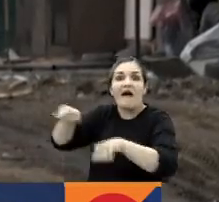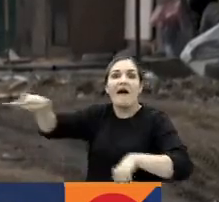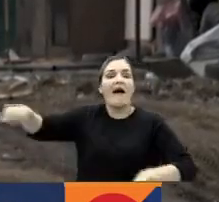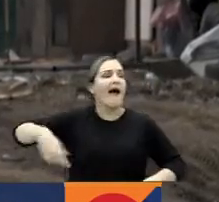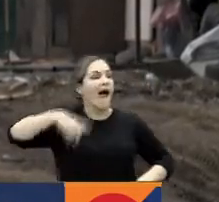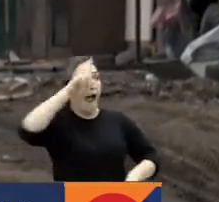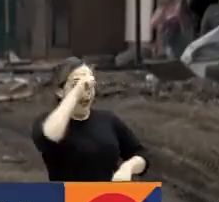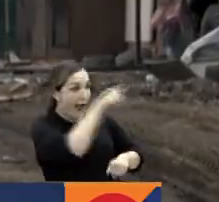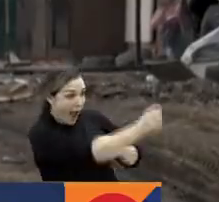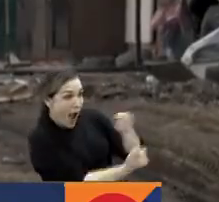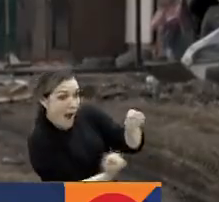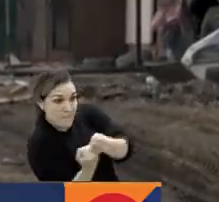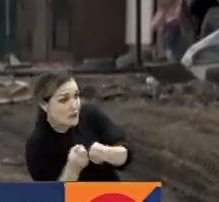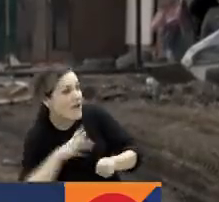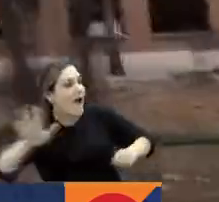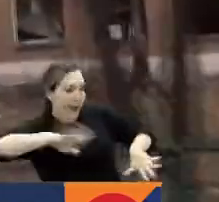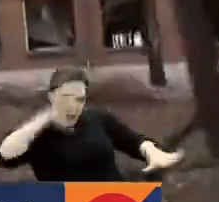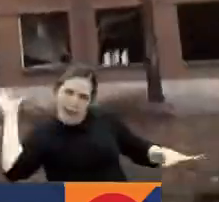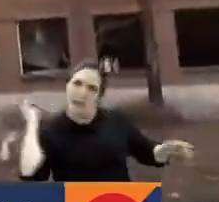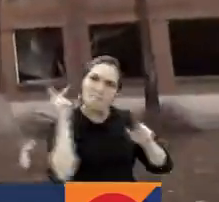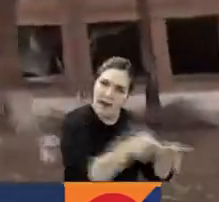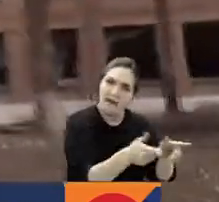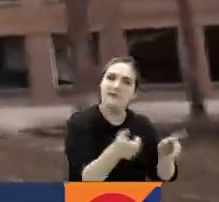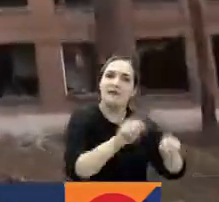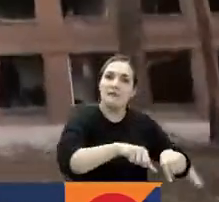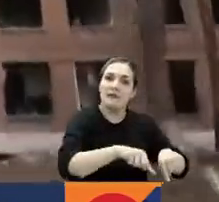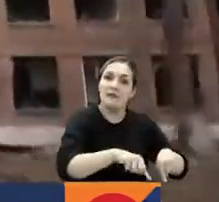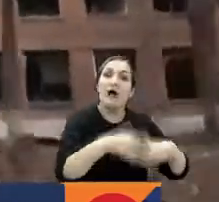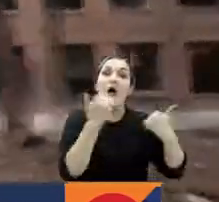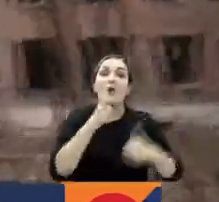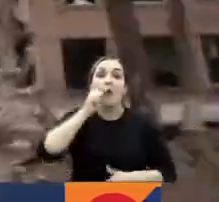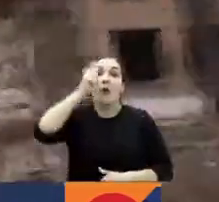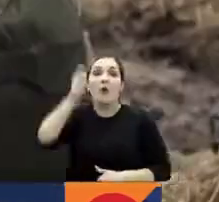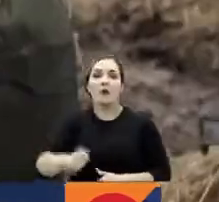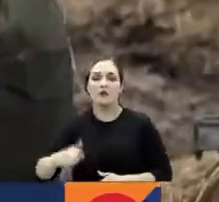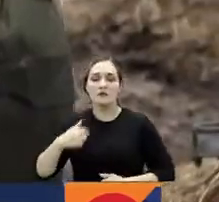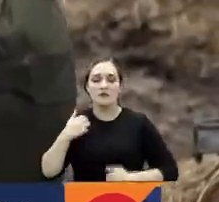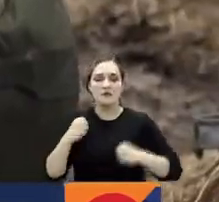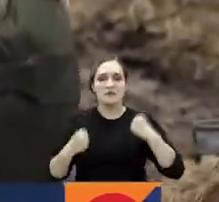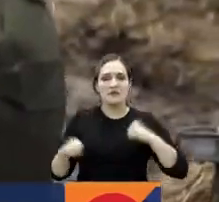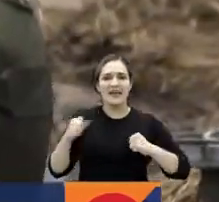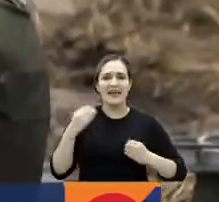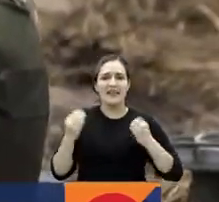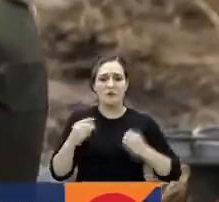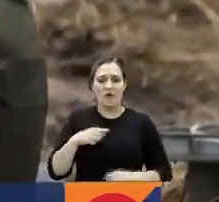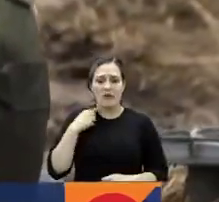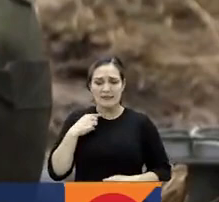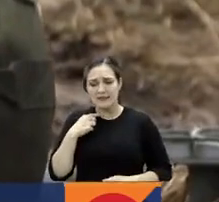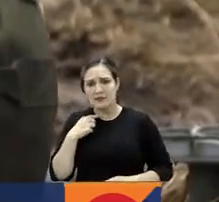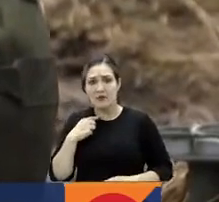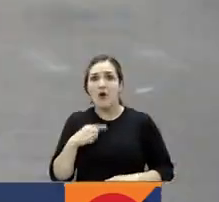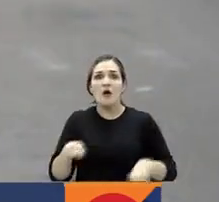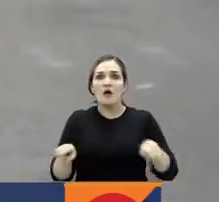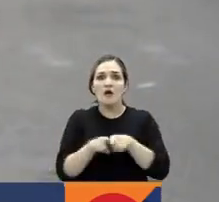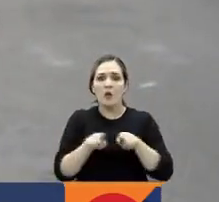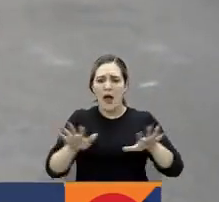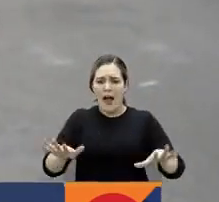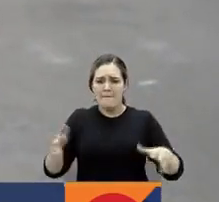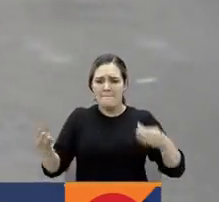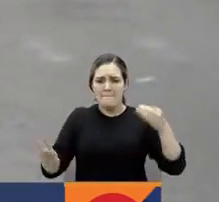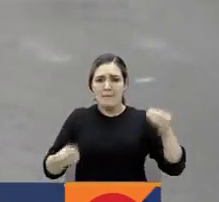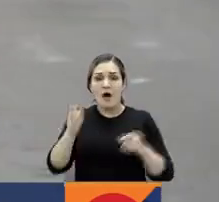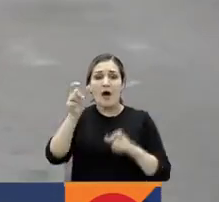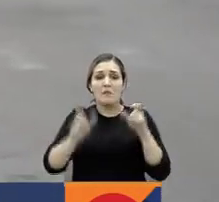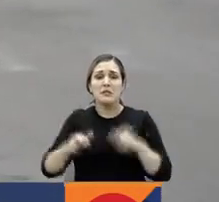entrado automáticamente en el conflicto. Ucrania es un terreno de intentos fallidos. Como si el tiempo se suspendiera ante sus ojos, miles de